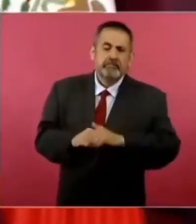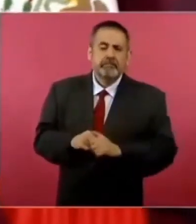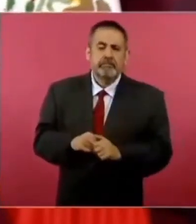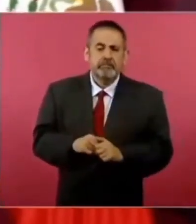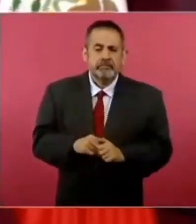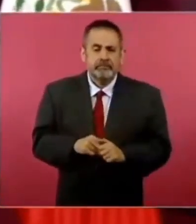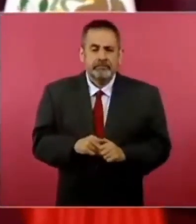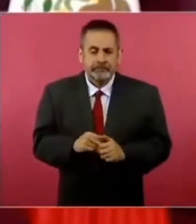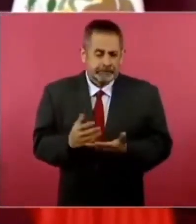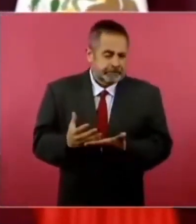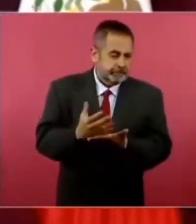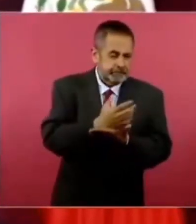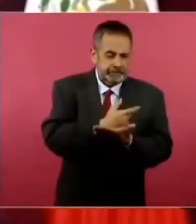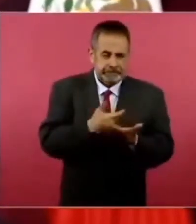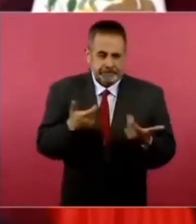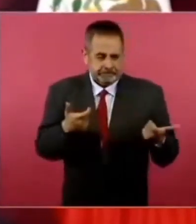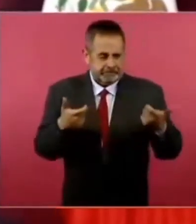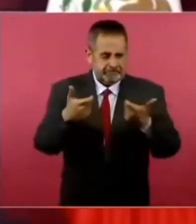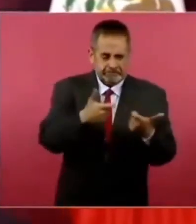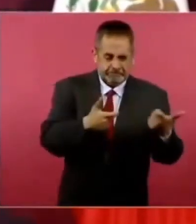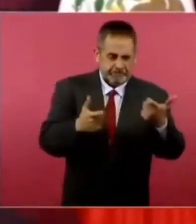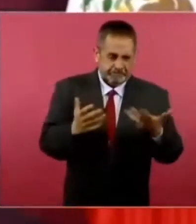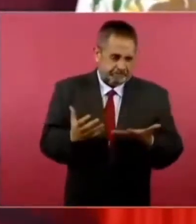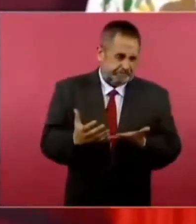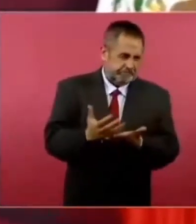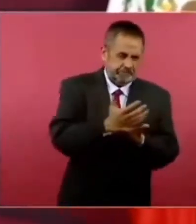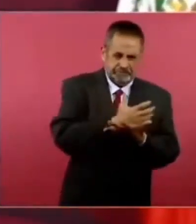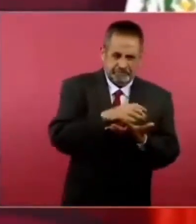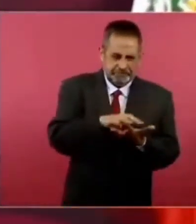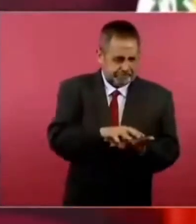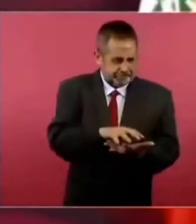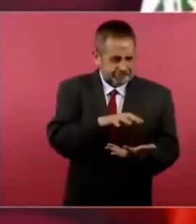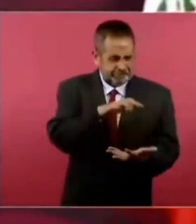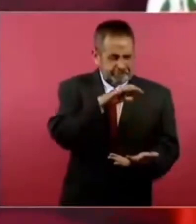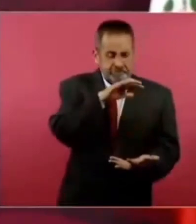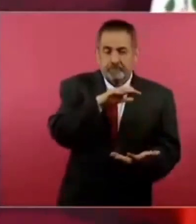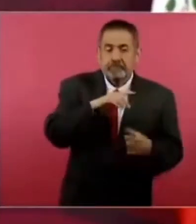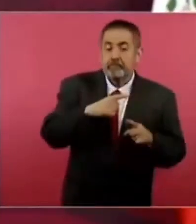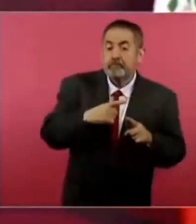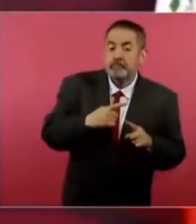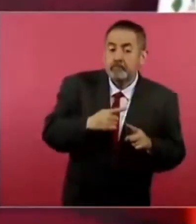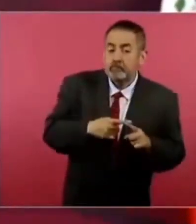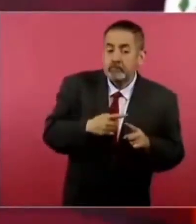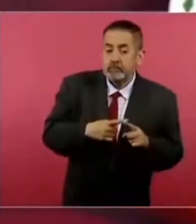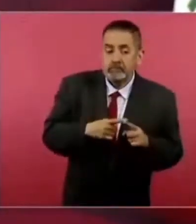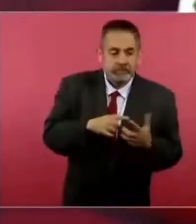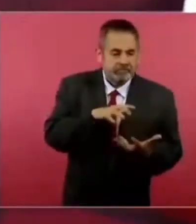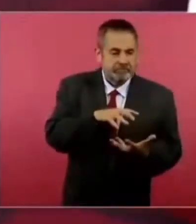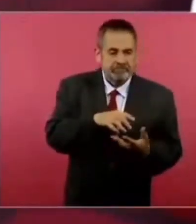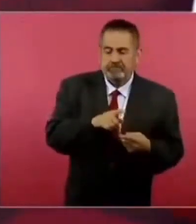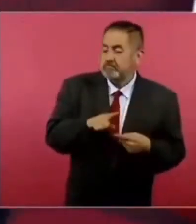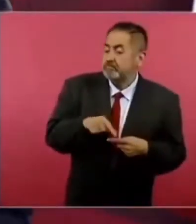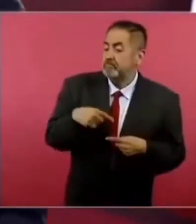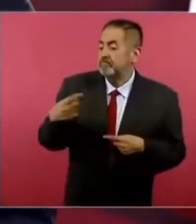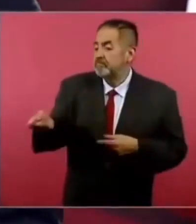esa acumulación de capital se producía porque había una explotación